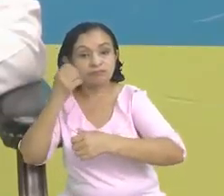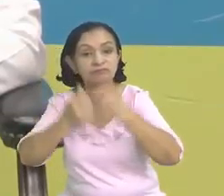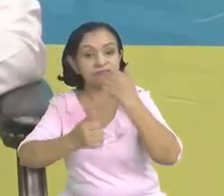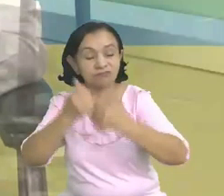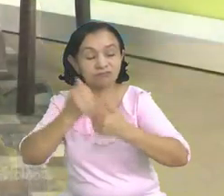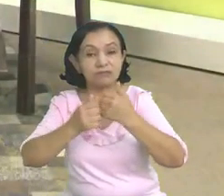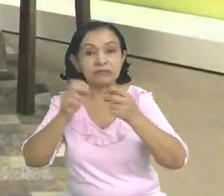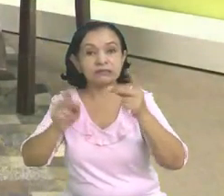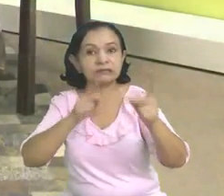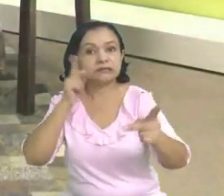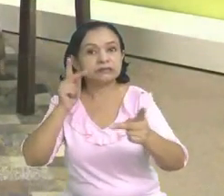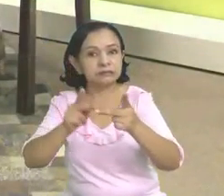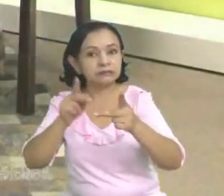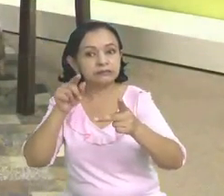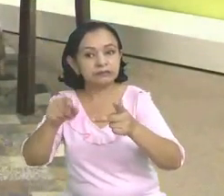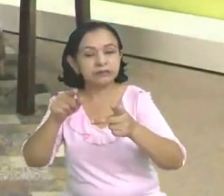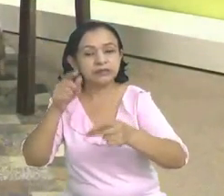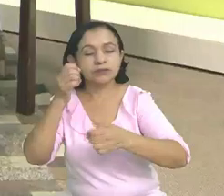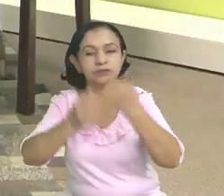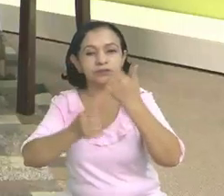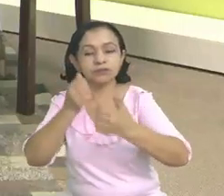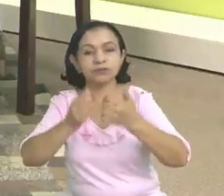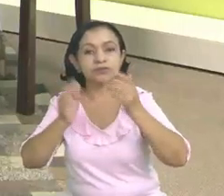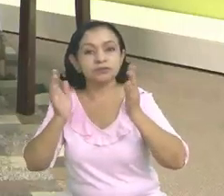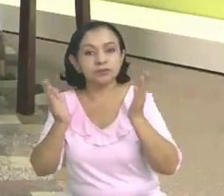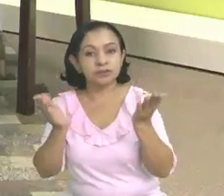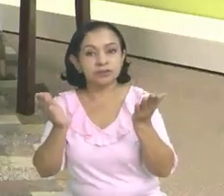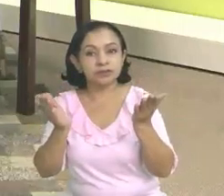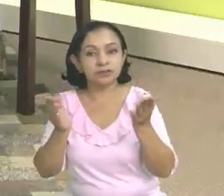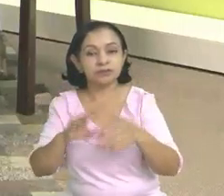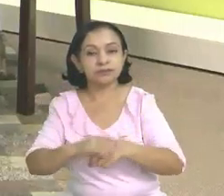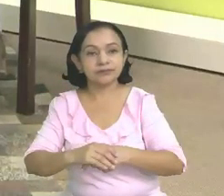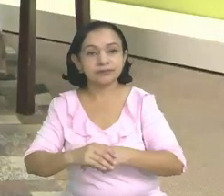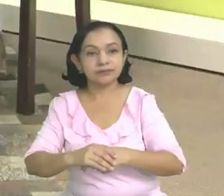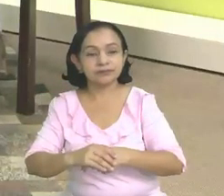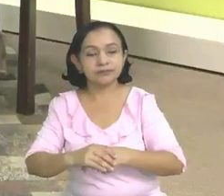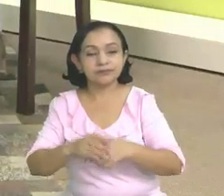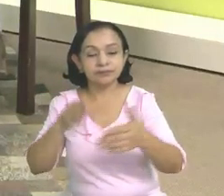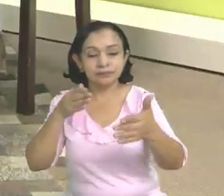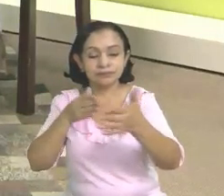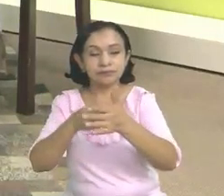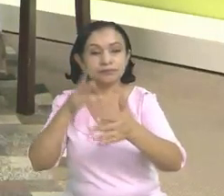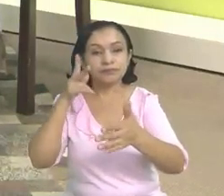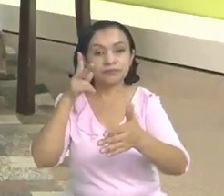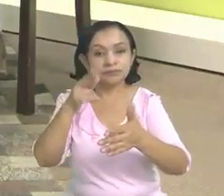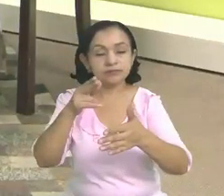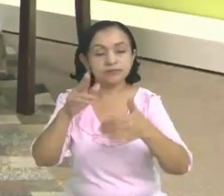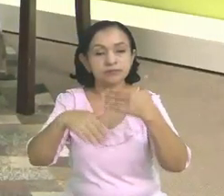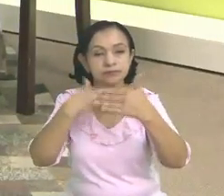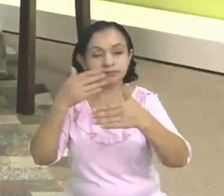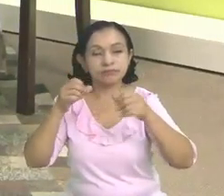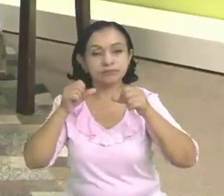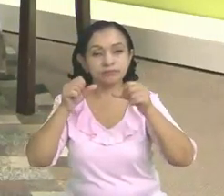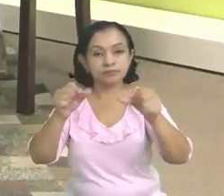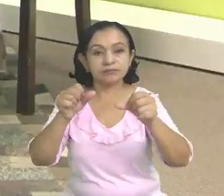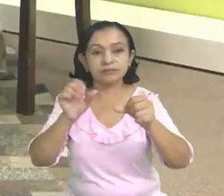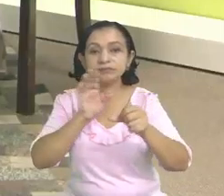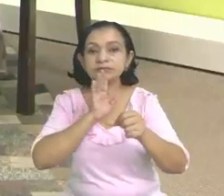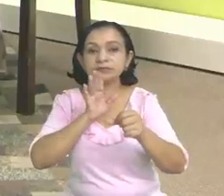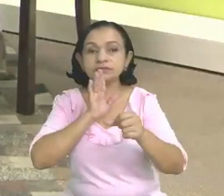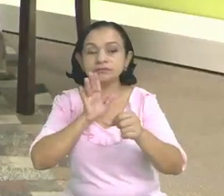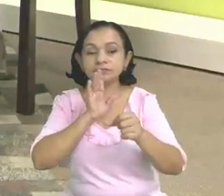adictivos claros que influyen en el comportamiento y en la adaptación social. Vamos a hacer una pausa, doctora. Cuando regresemos vamos a seguir hablando